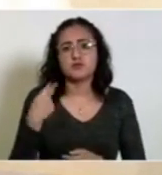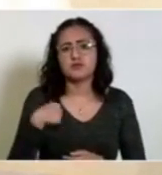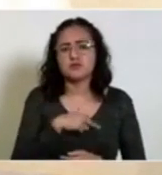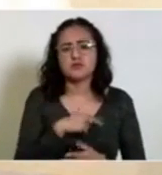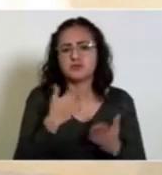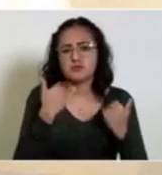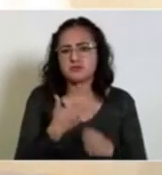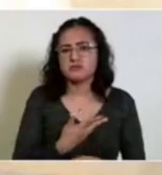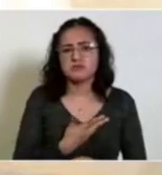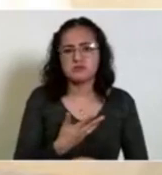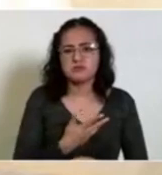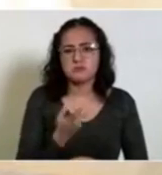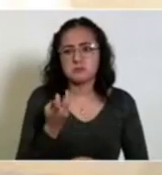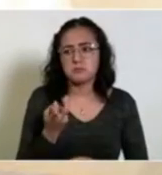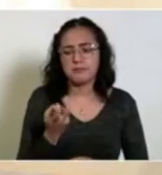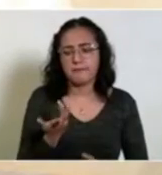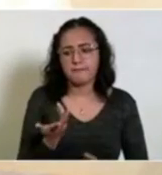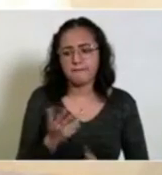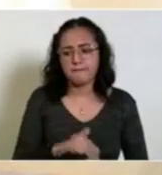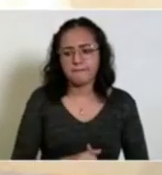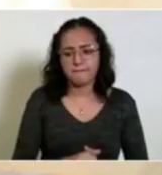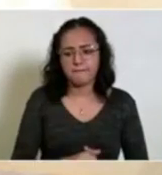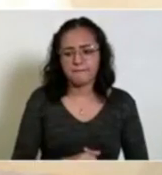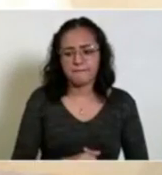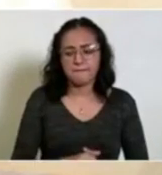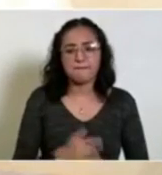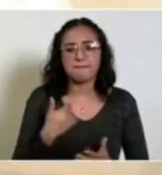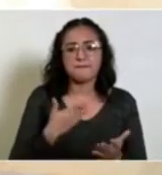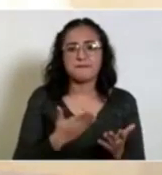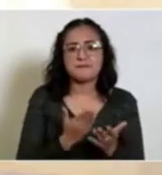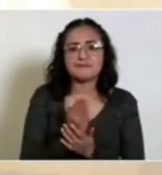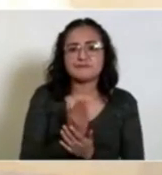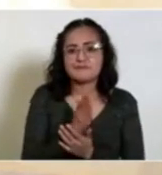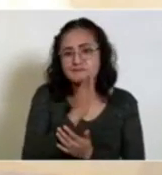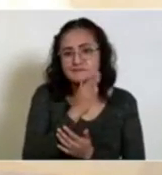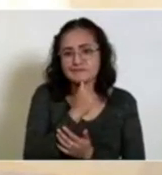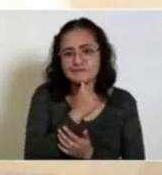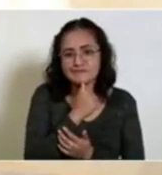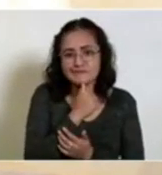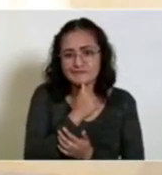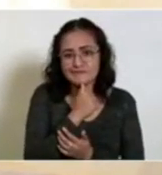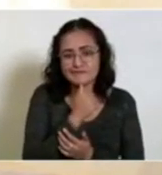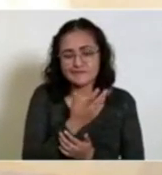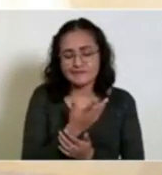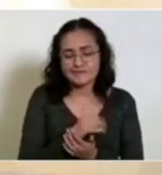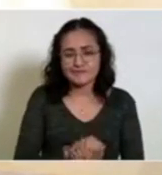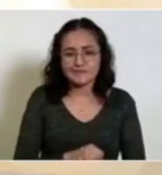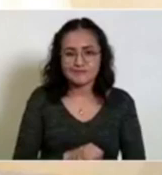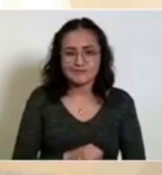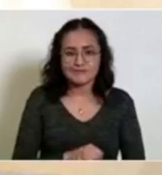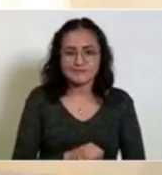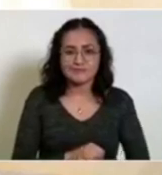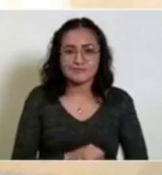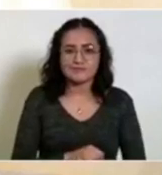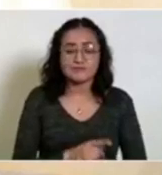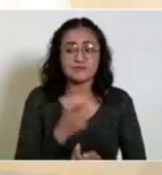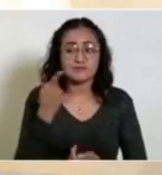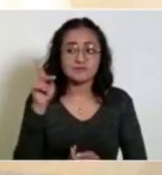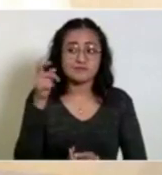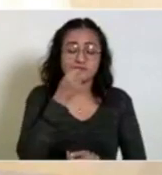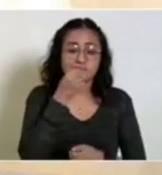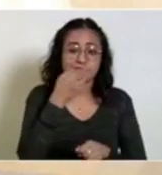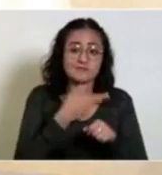esa esa injerencia y van es de la